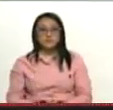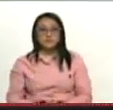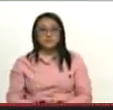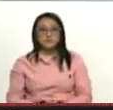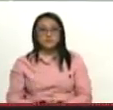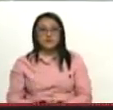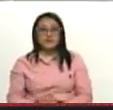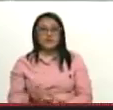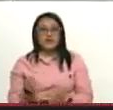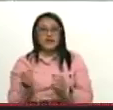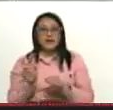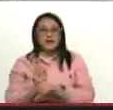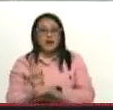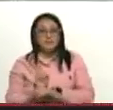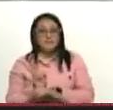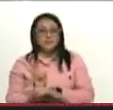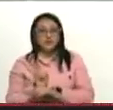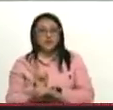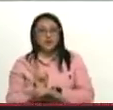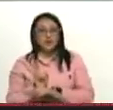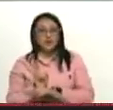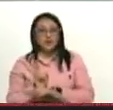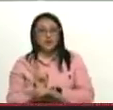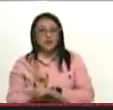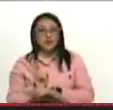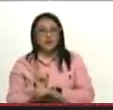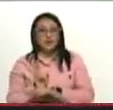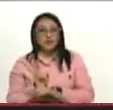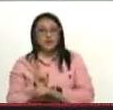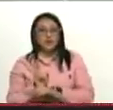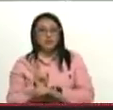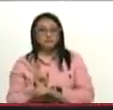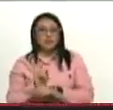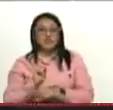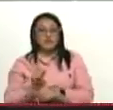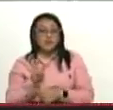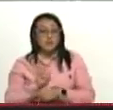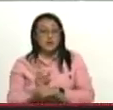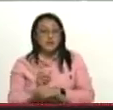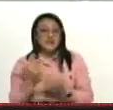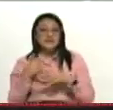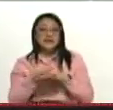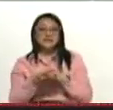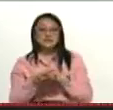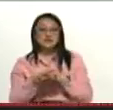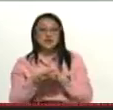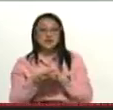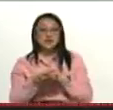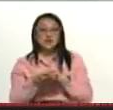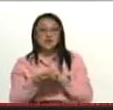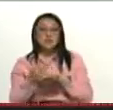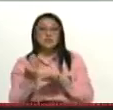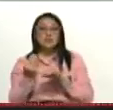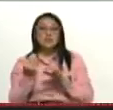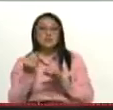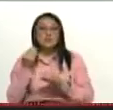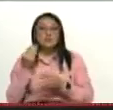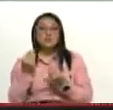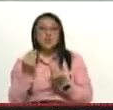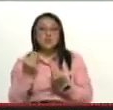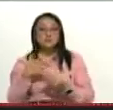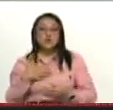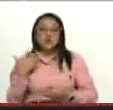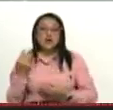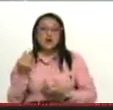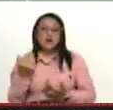tan rápido como deberíamos ni la integración ha sido tan cercana como muchos de nosotros hubiésemos